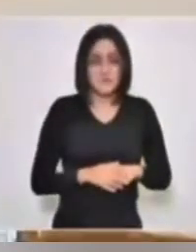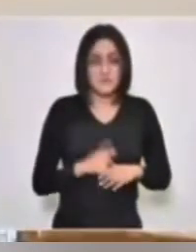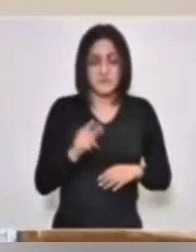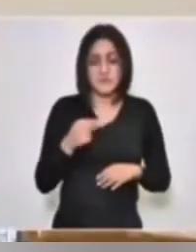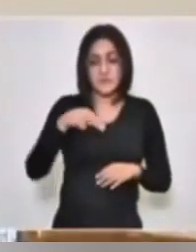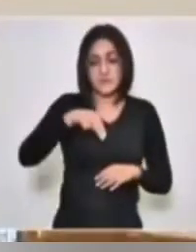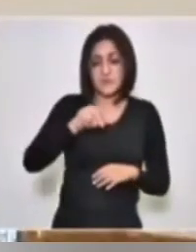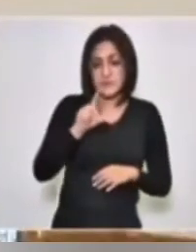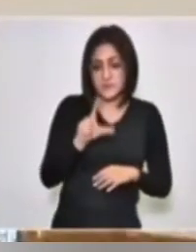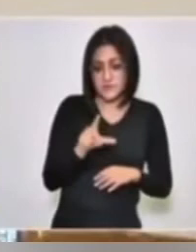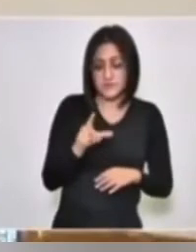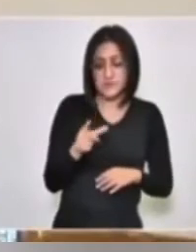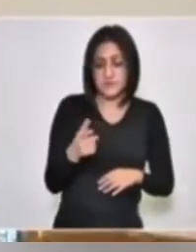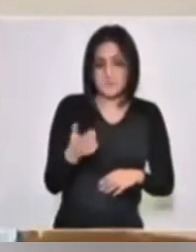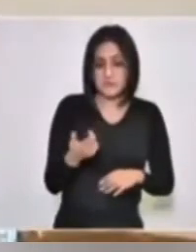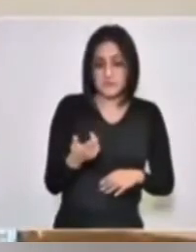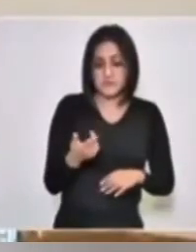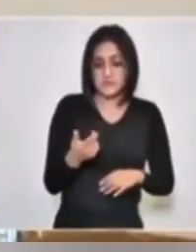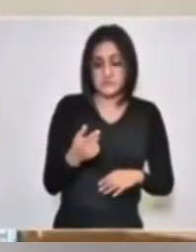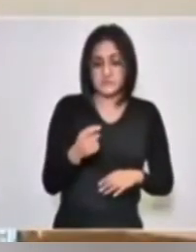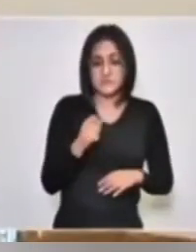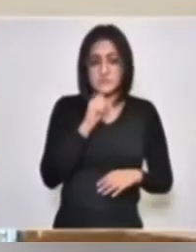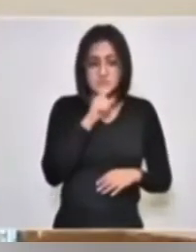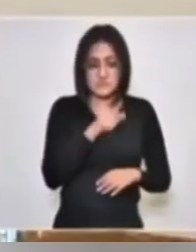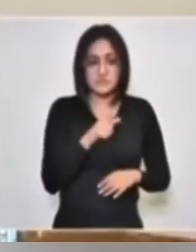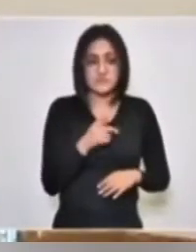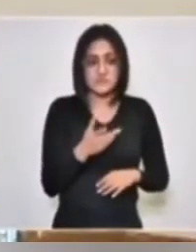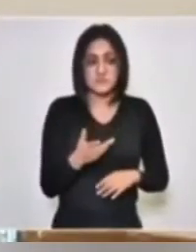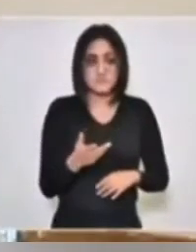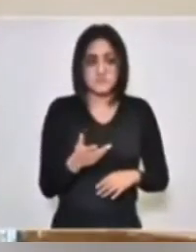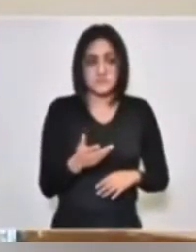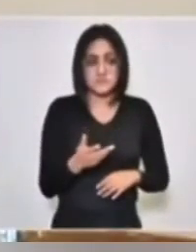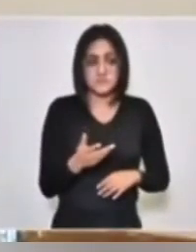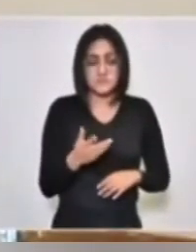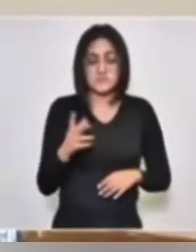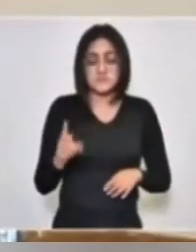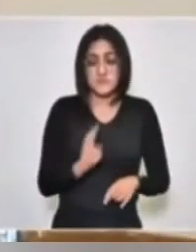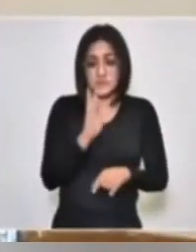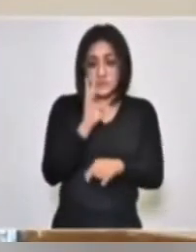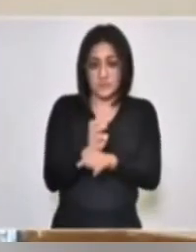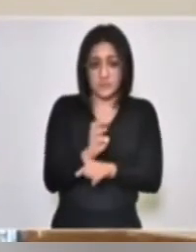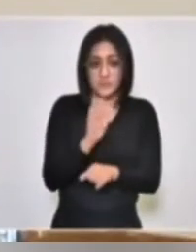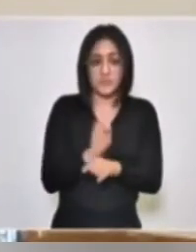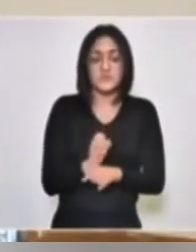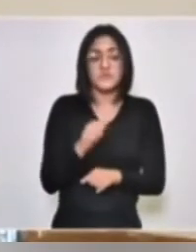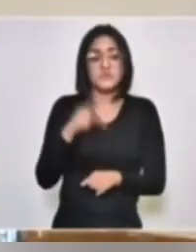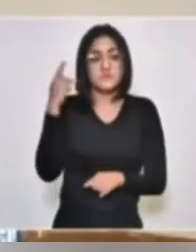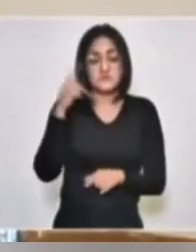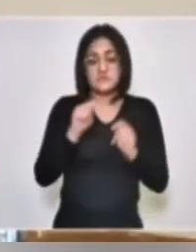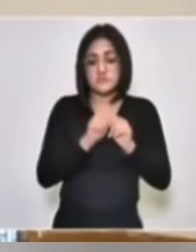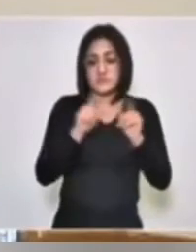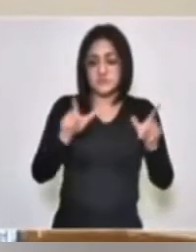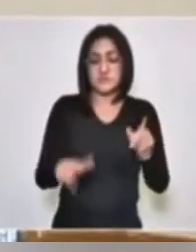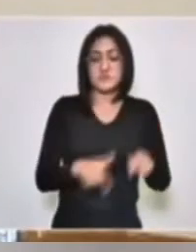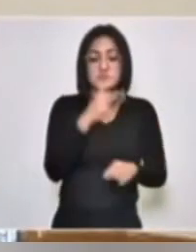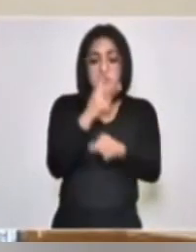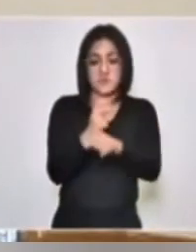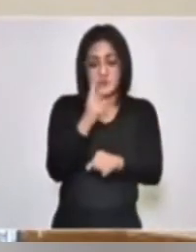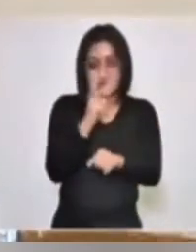León también una tercera. Y Puebla, Tlaxcala es la